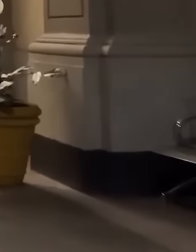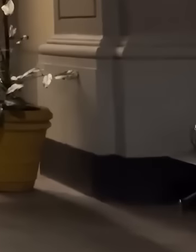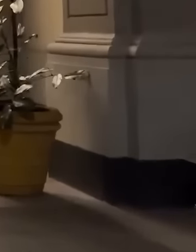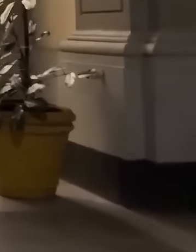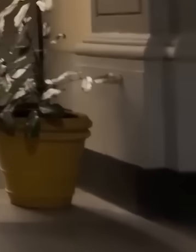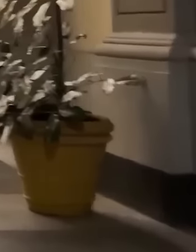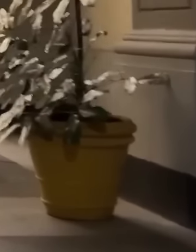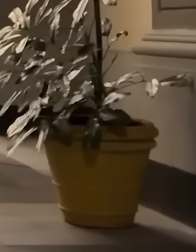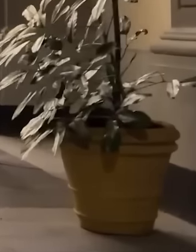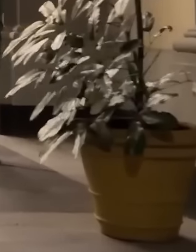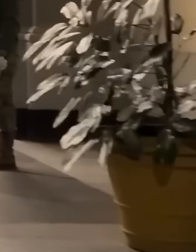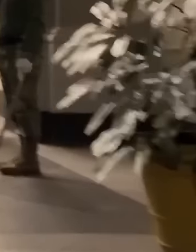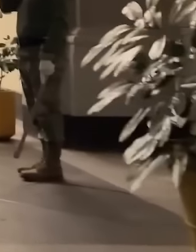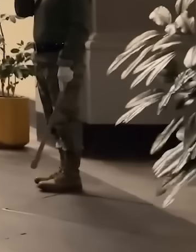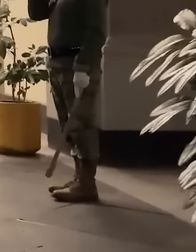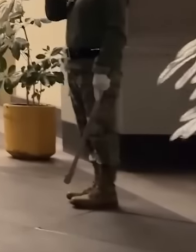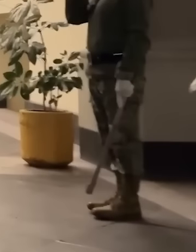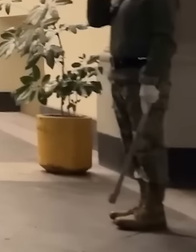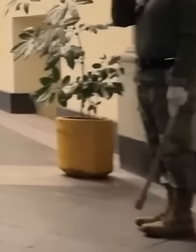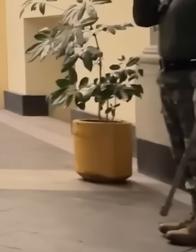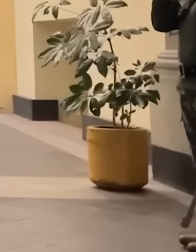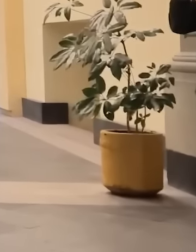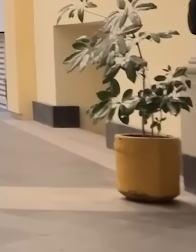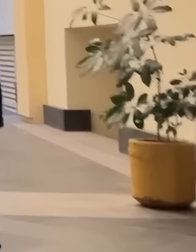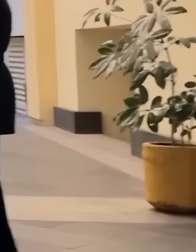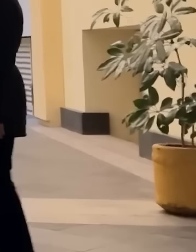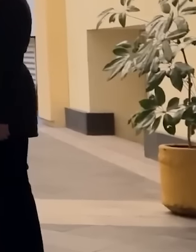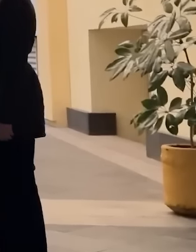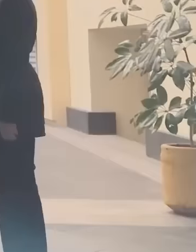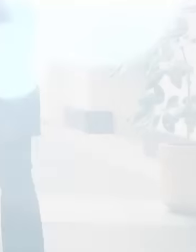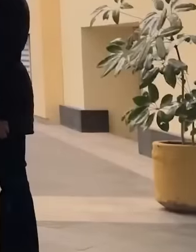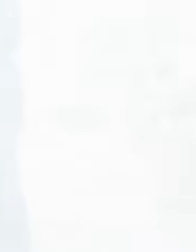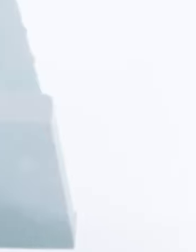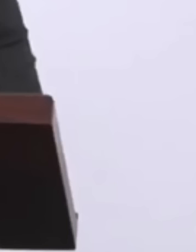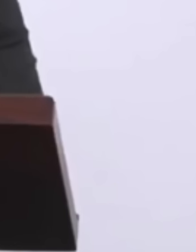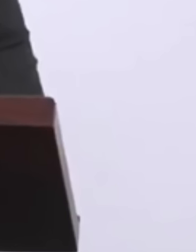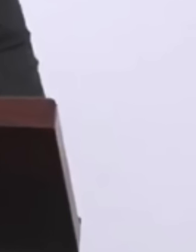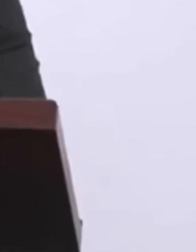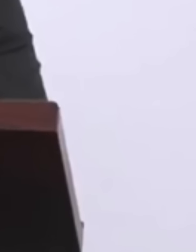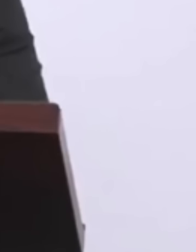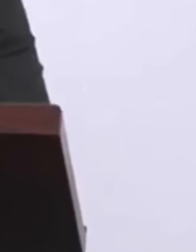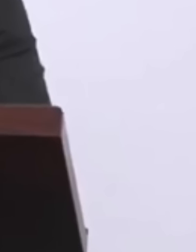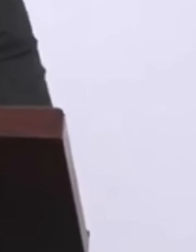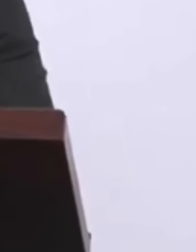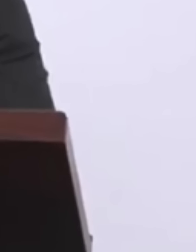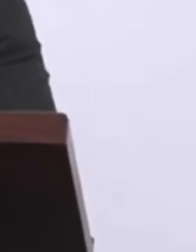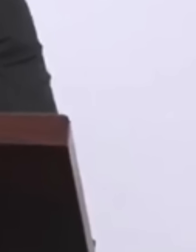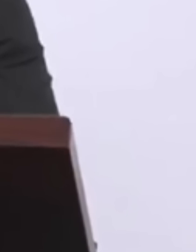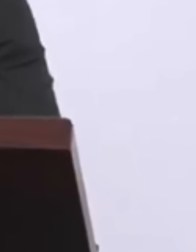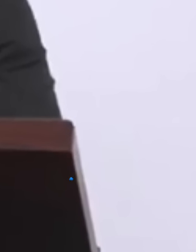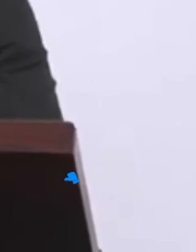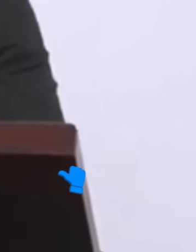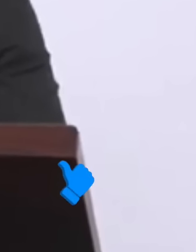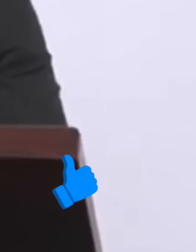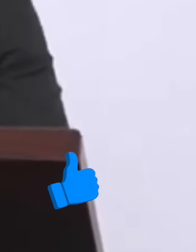mucho ruido y se obtienen pocas nueces, pero la actual estrategia de seguridad, encabezada por Omar García Harfuch,